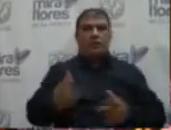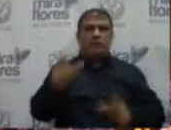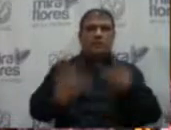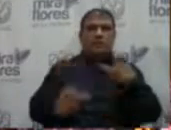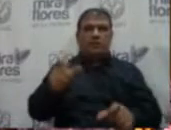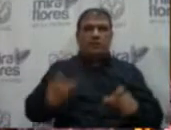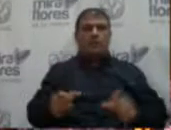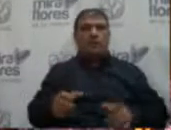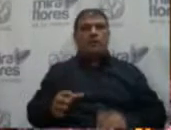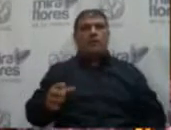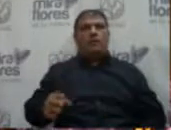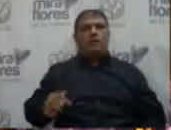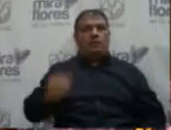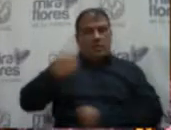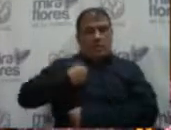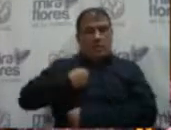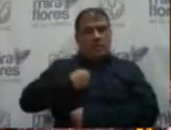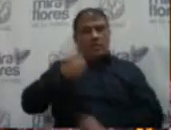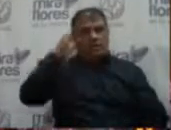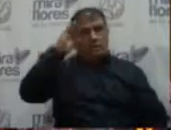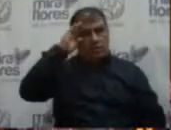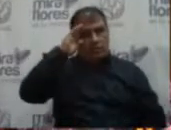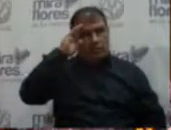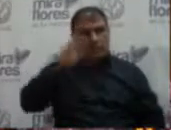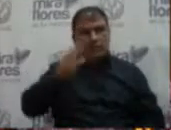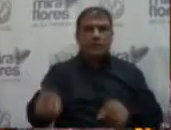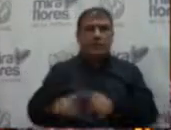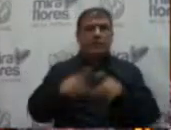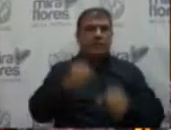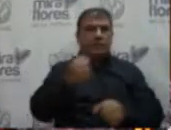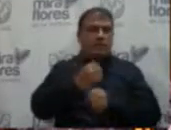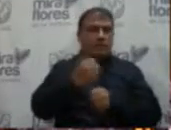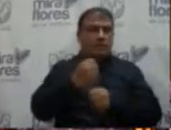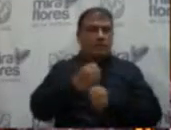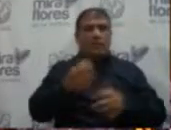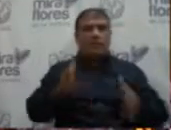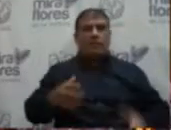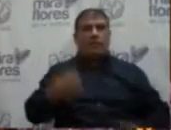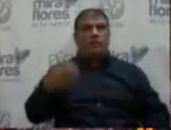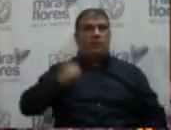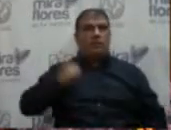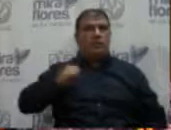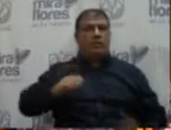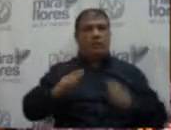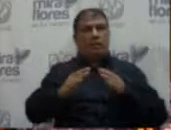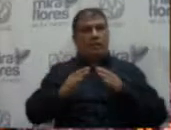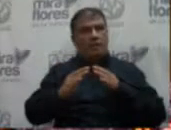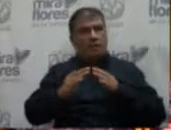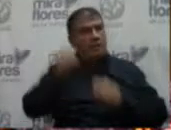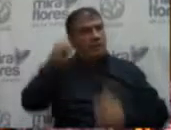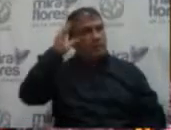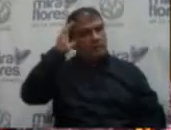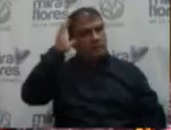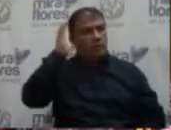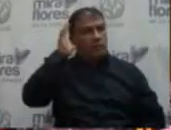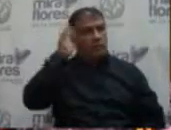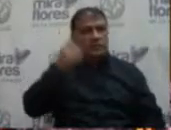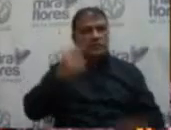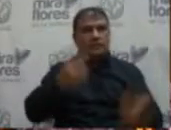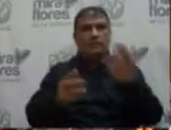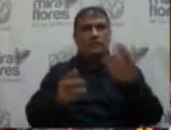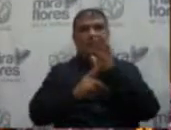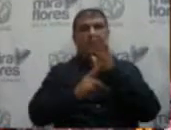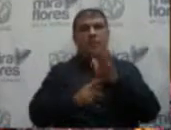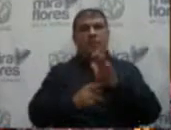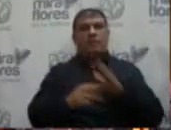y policiales, señores funcionarios de la Municipalidad de Miraflores, señores representantes de instituciones